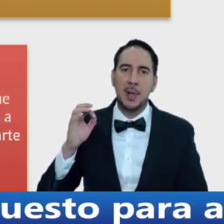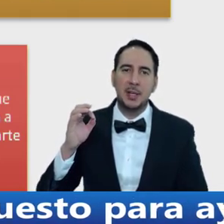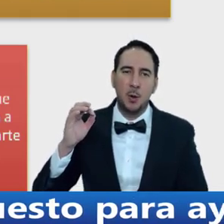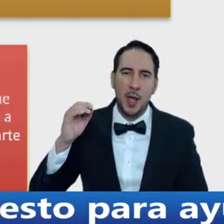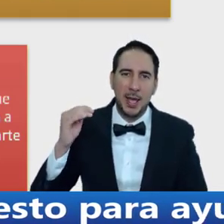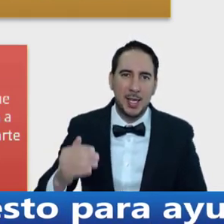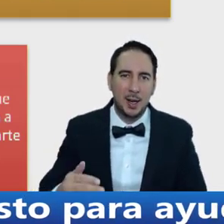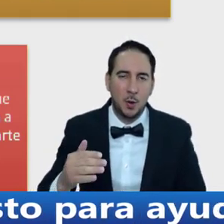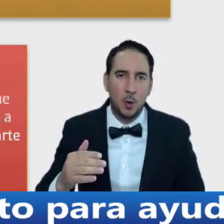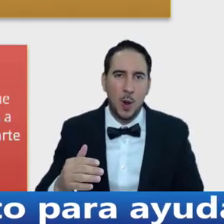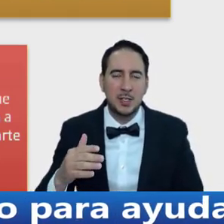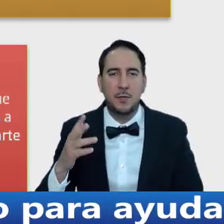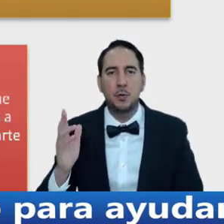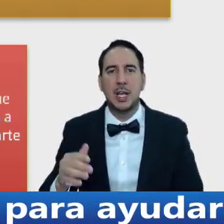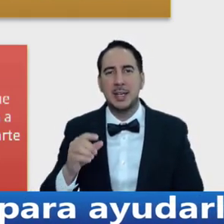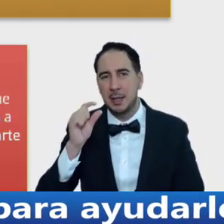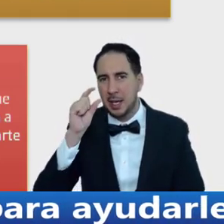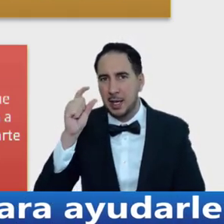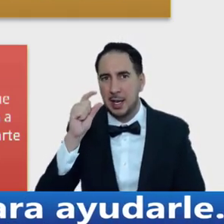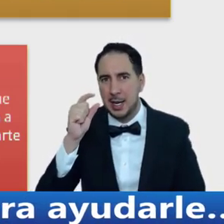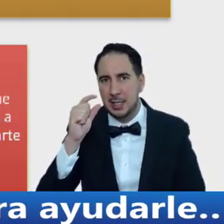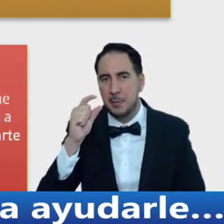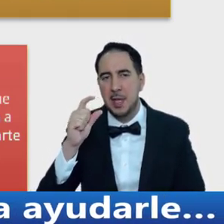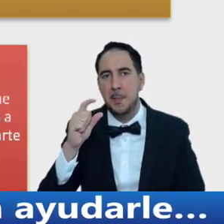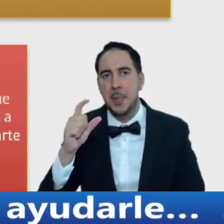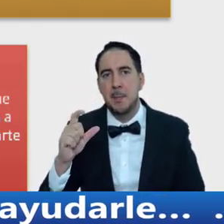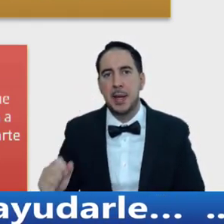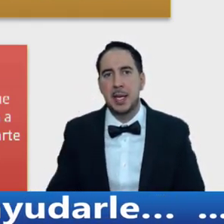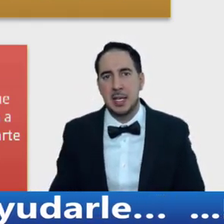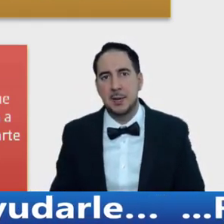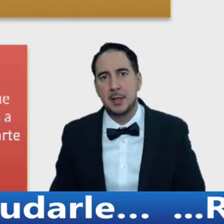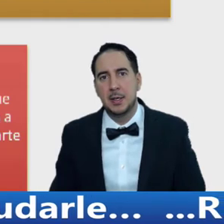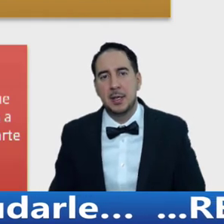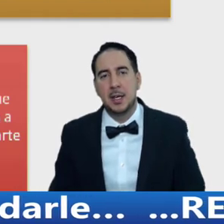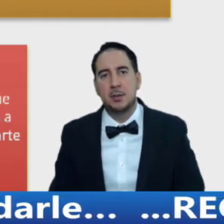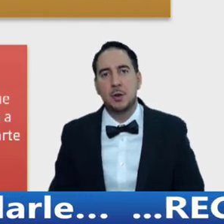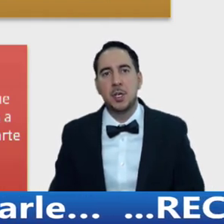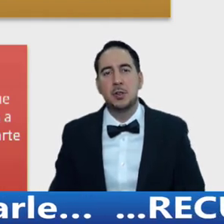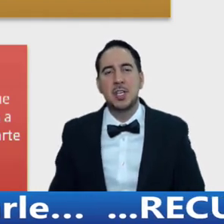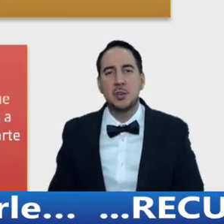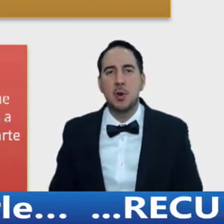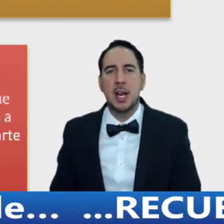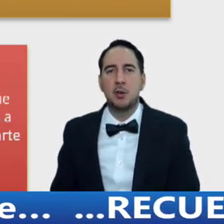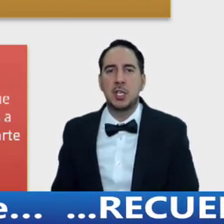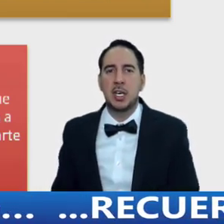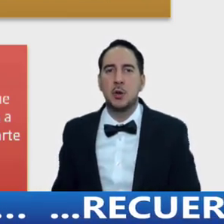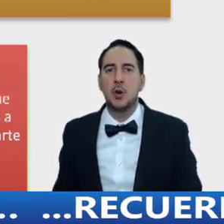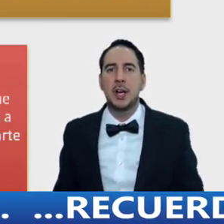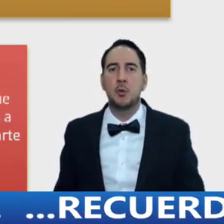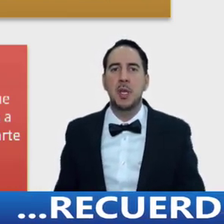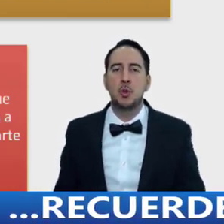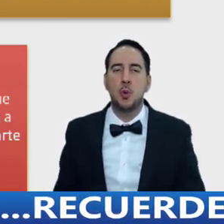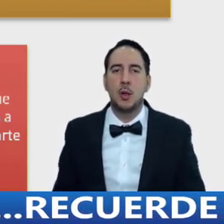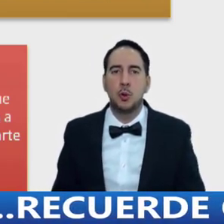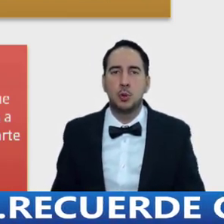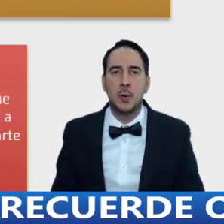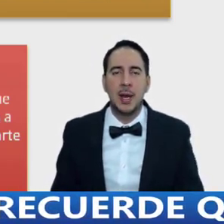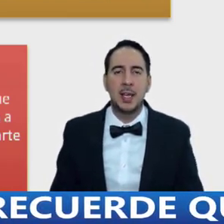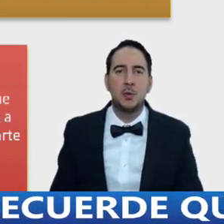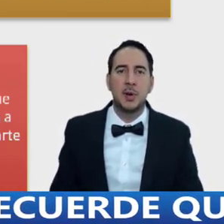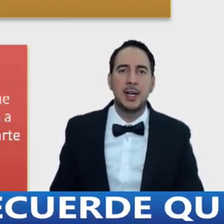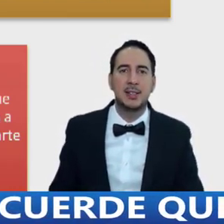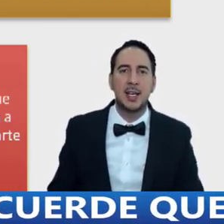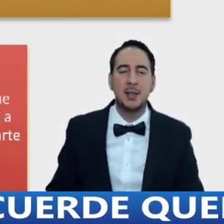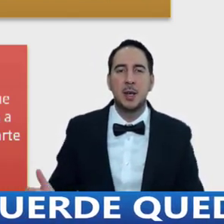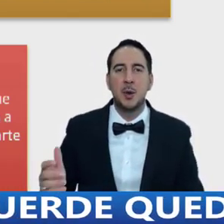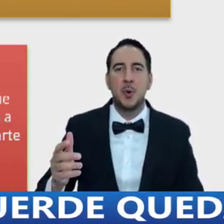los que realmente lo hacen full time, la lista es bien pequeña. Entonces, eso es una de las cosas que yo le recomiendo cuando usted